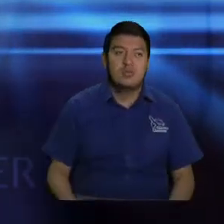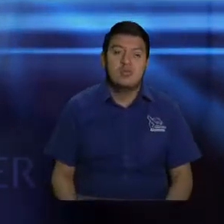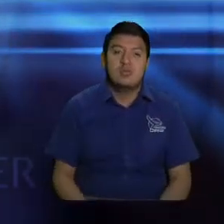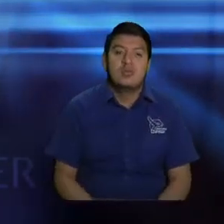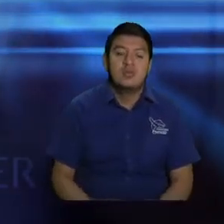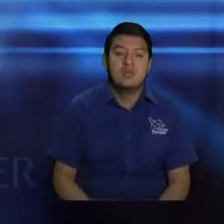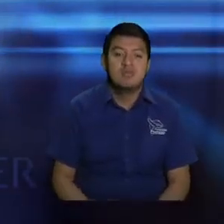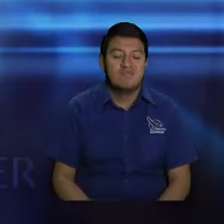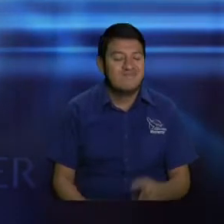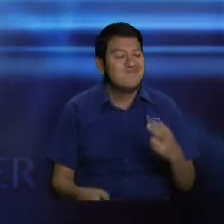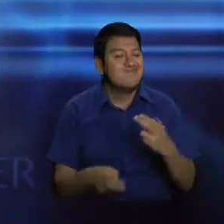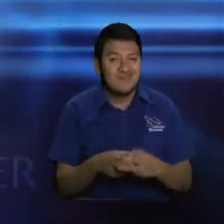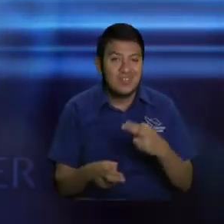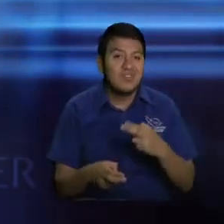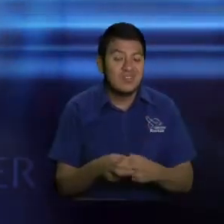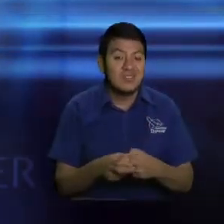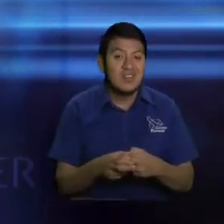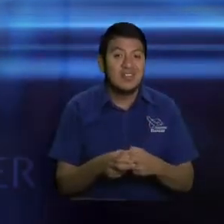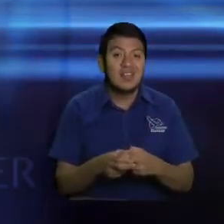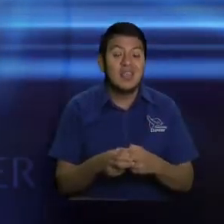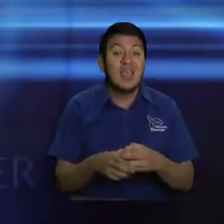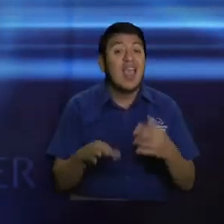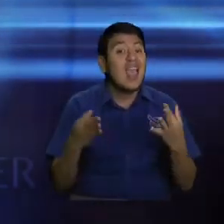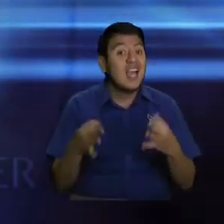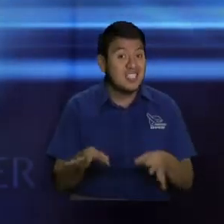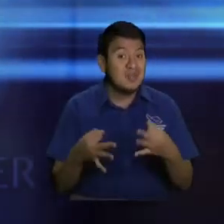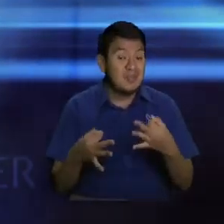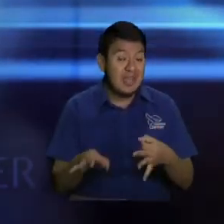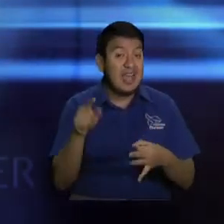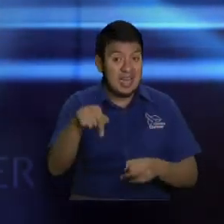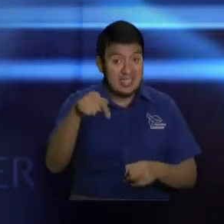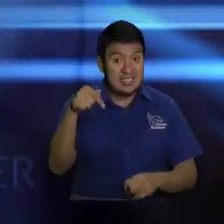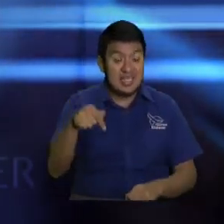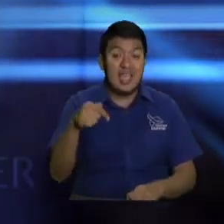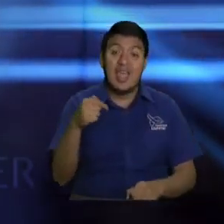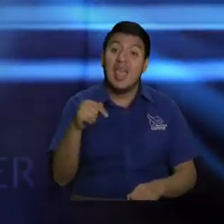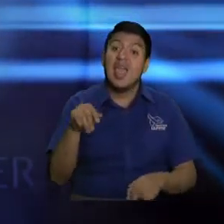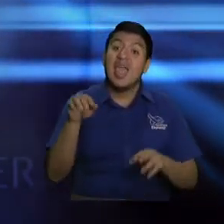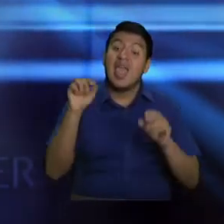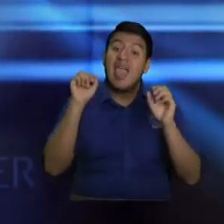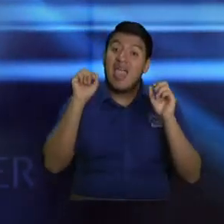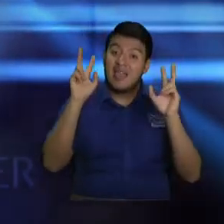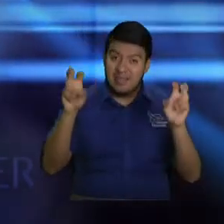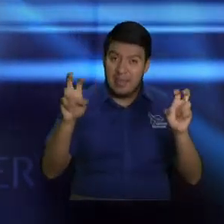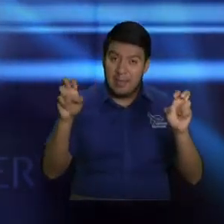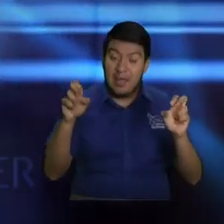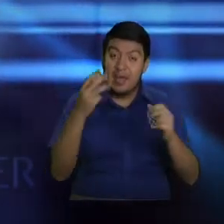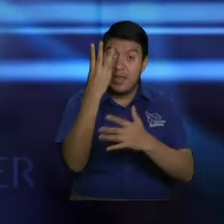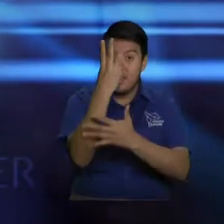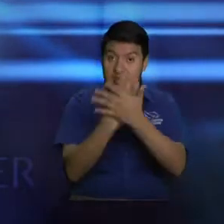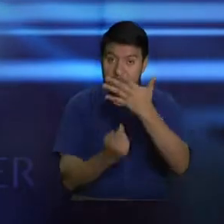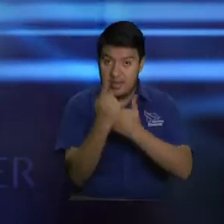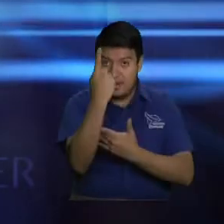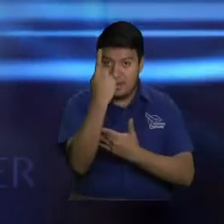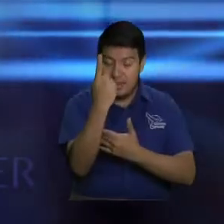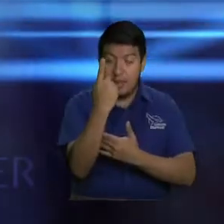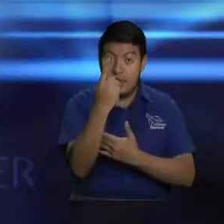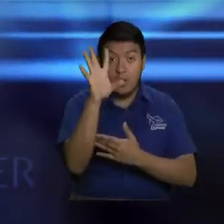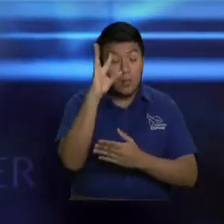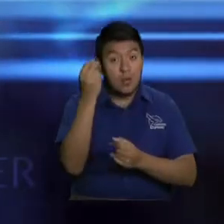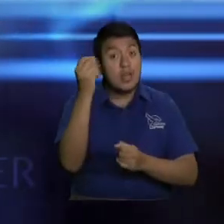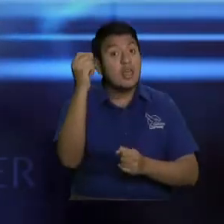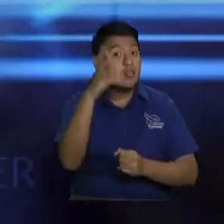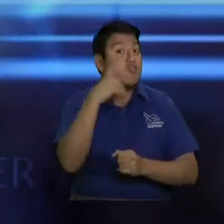Es difícil de explicar ese tema de la Trinidad, pero creemos en eso porque Dios de esa manera se